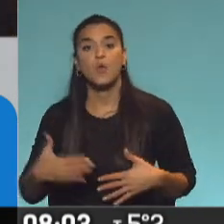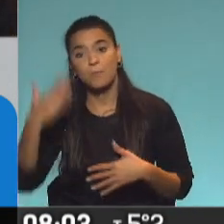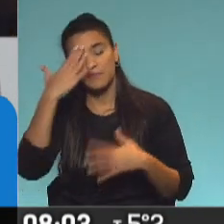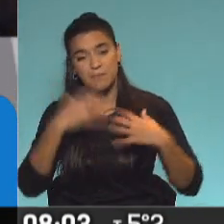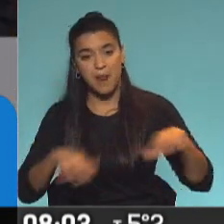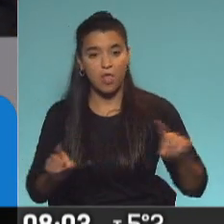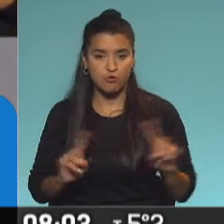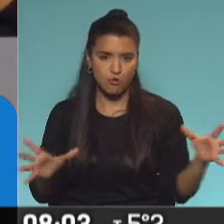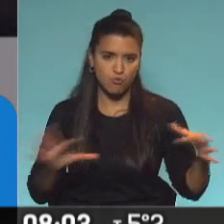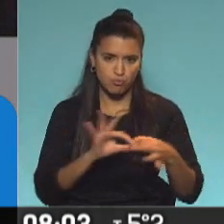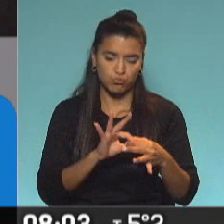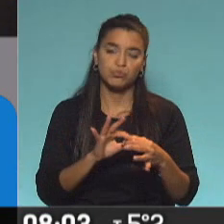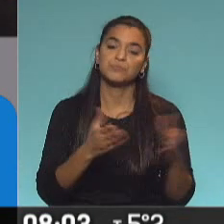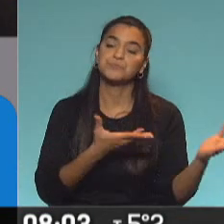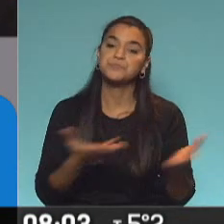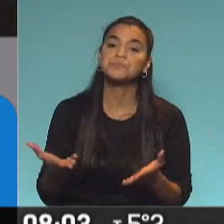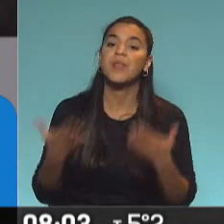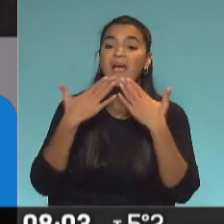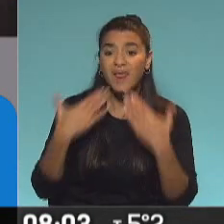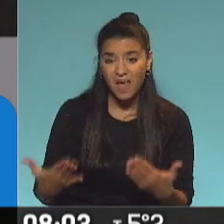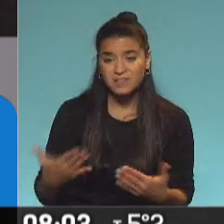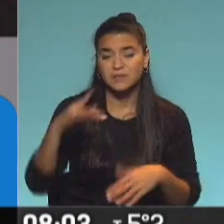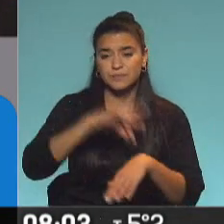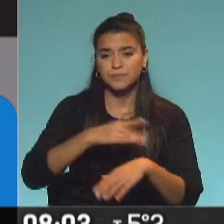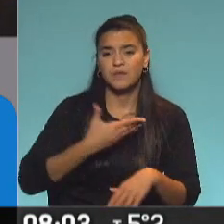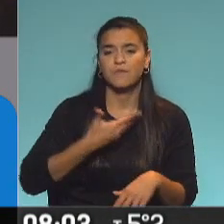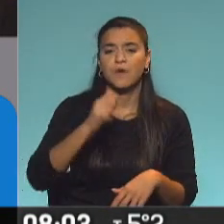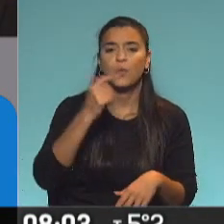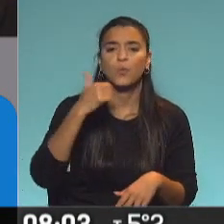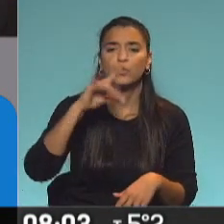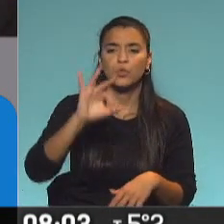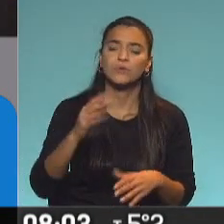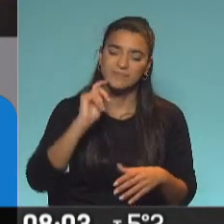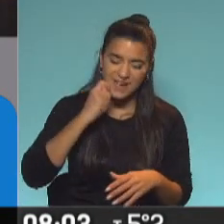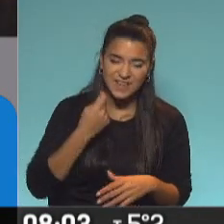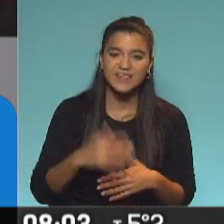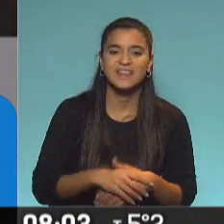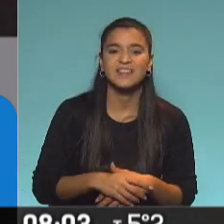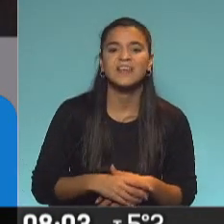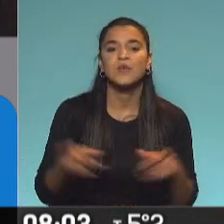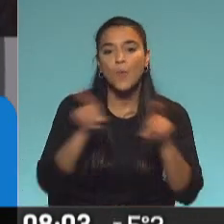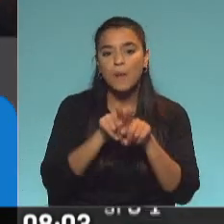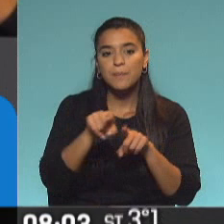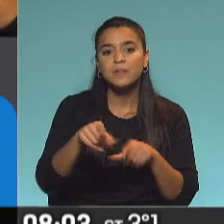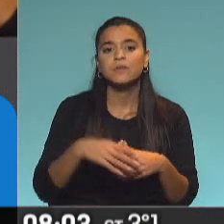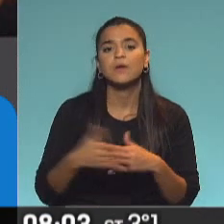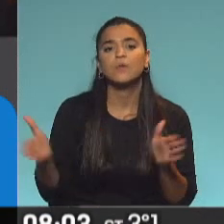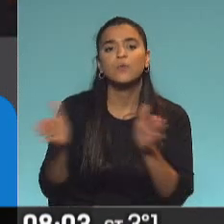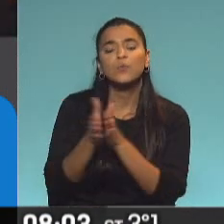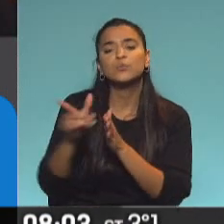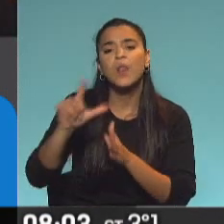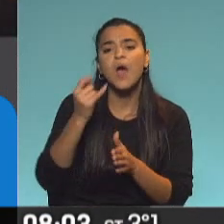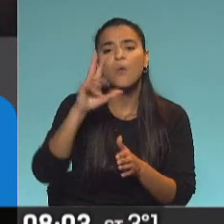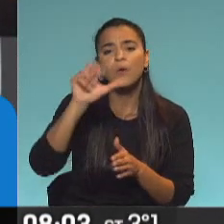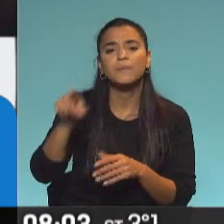doctor los está escuchando. Gracias, doctor. Un placer, como siempre. Facundo, a ver, recién... Un placer. Bueno, igualmente, junto a Laura, usted estaba